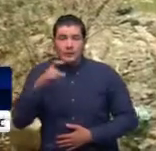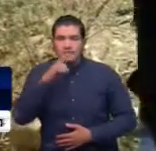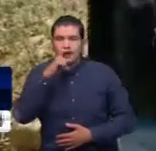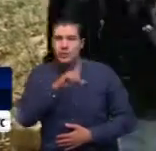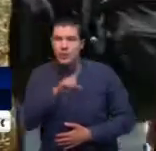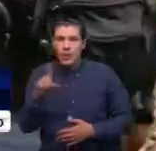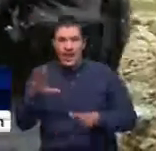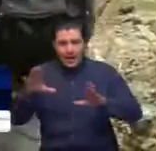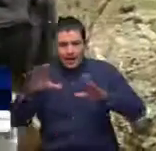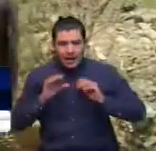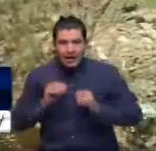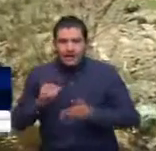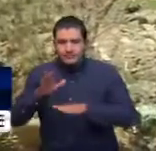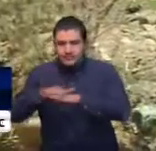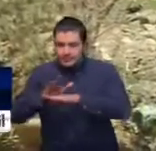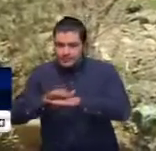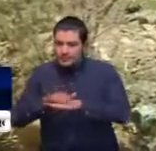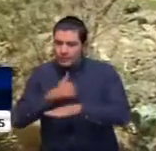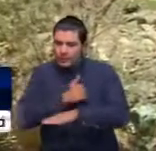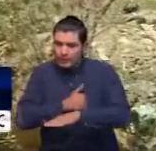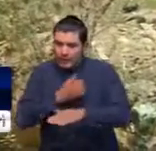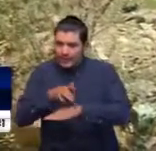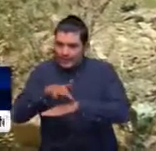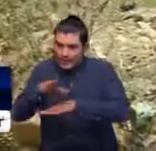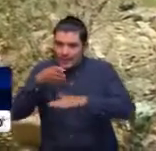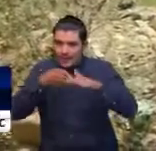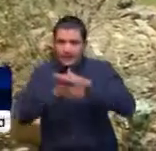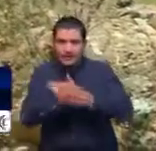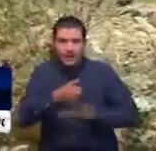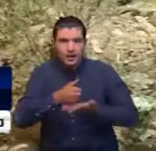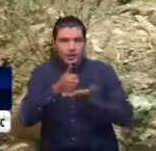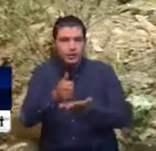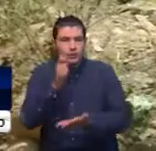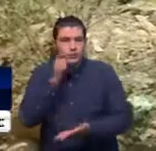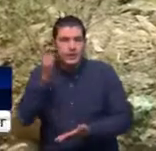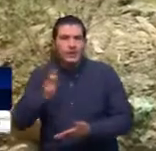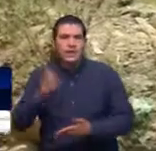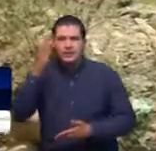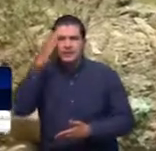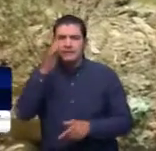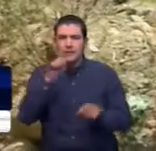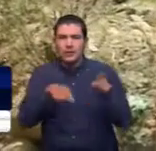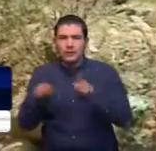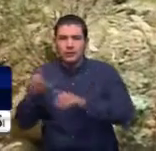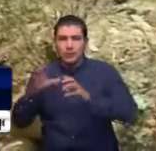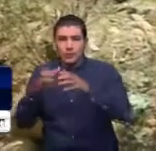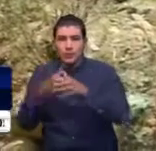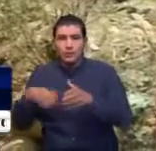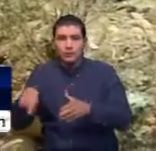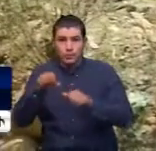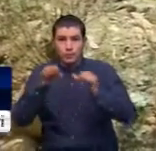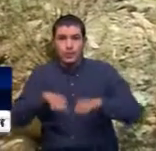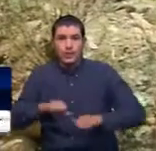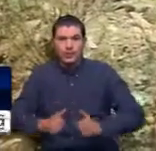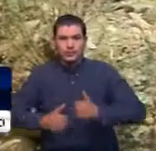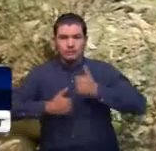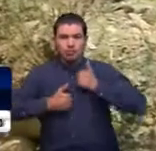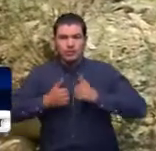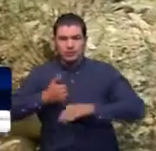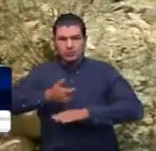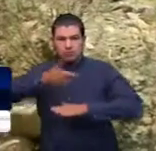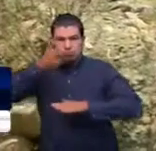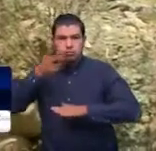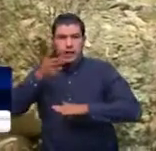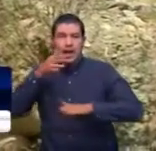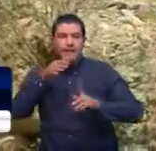llamado diplomático para la entrega de las ayudas humanitarias. Sabemos que también algunos grupos se pueden alzar en armas y esto afectaría por supuesto